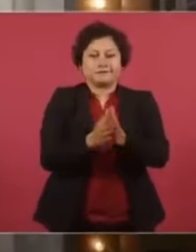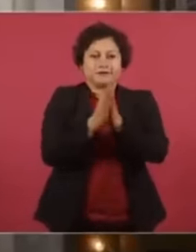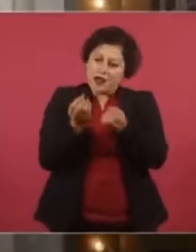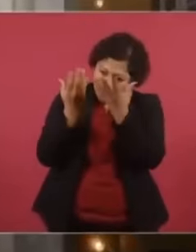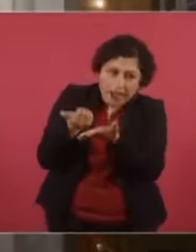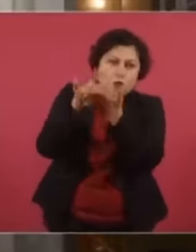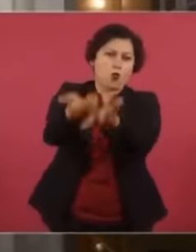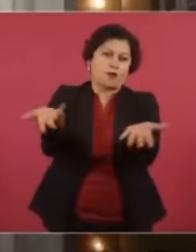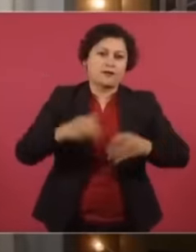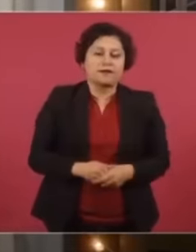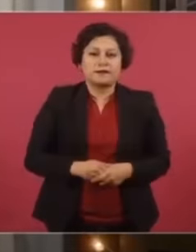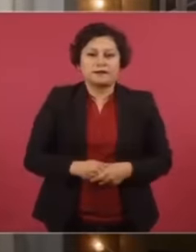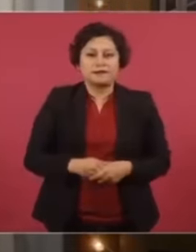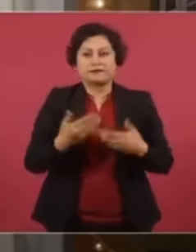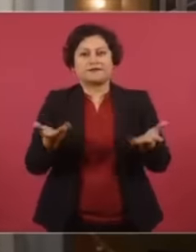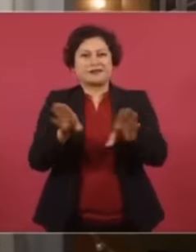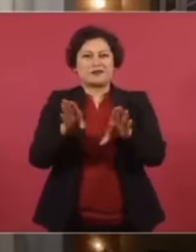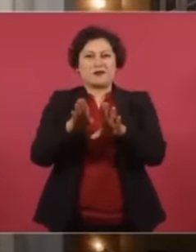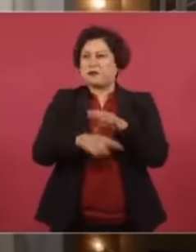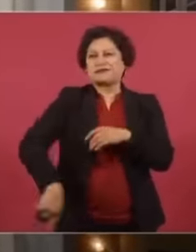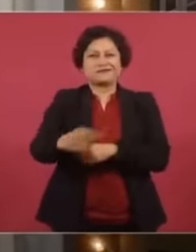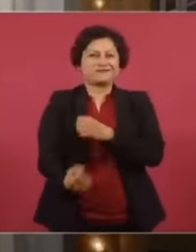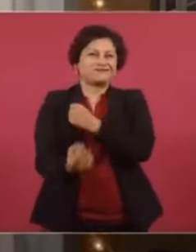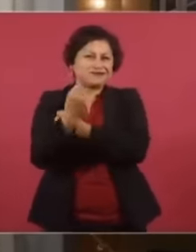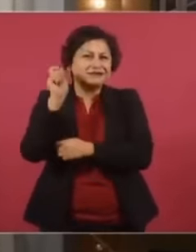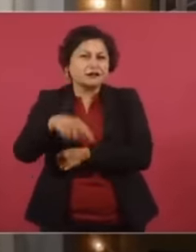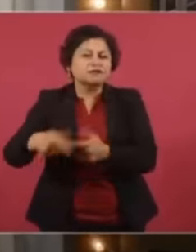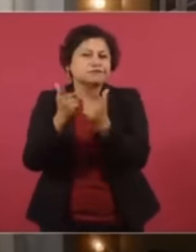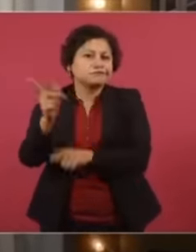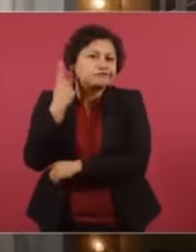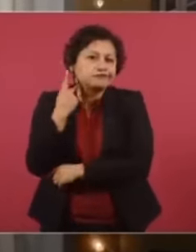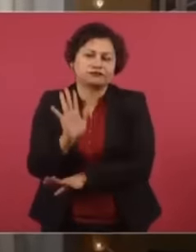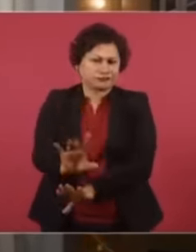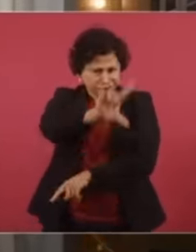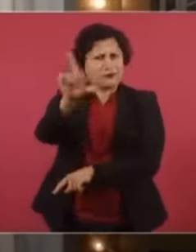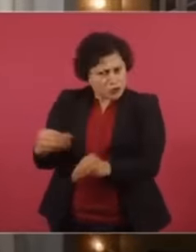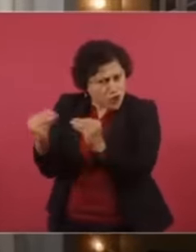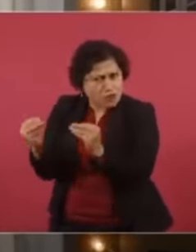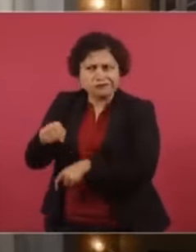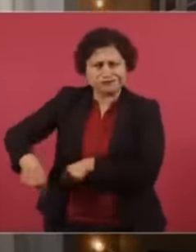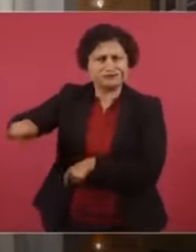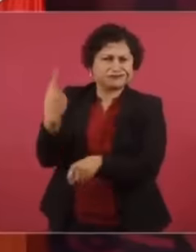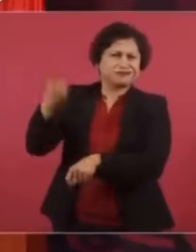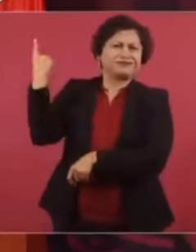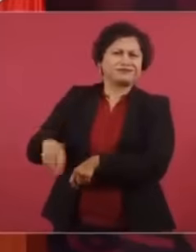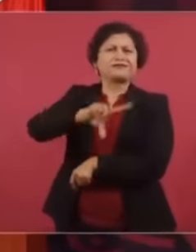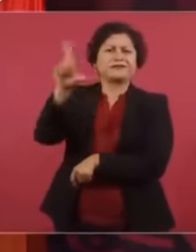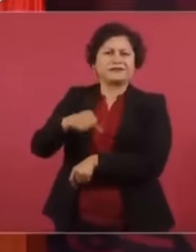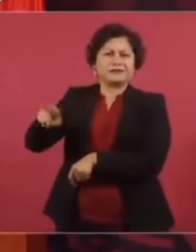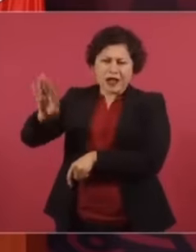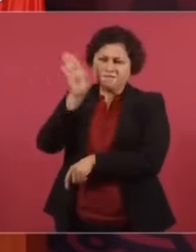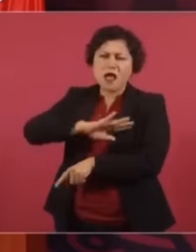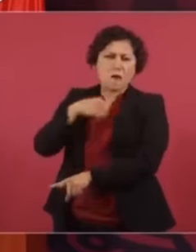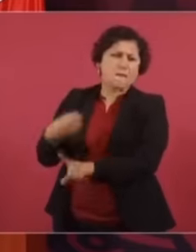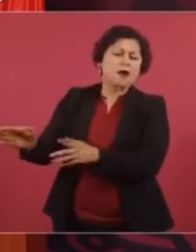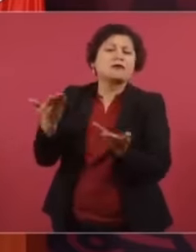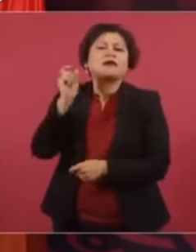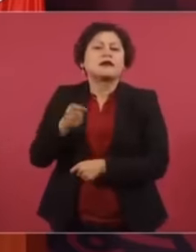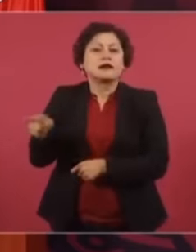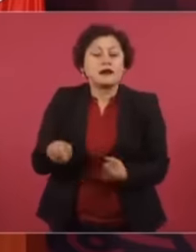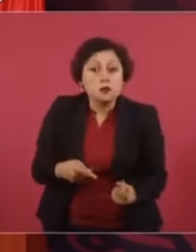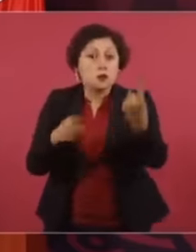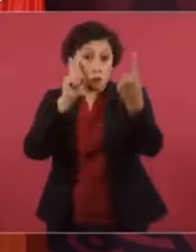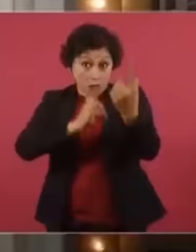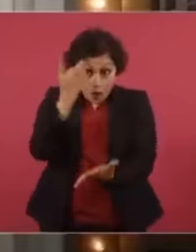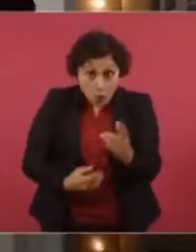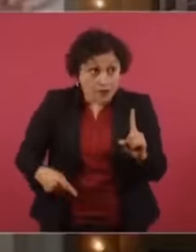carajo. Es de que los partidos, de que chinguen a su madre los partidos. Luego nos agarramos del moco con ellos, con los cabrones, los ponemos en su lugar, les damos en las nalgas. No se trata de ella,